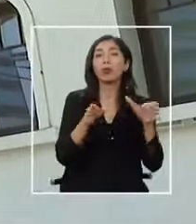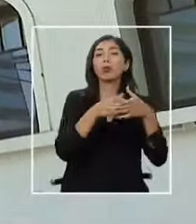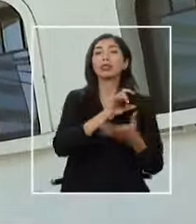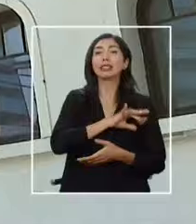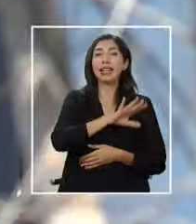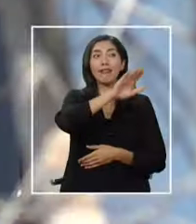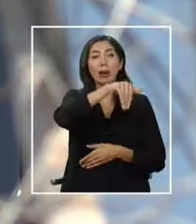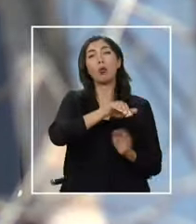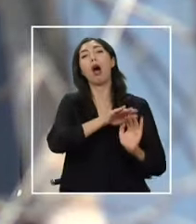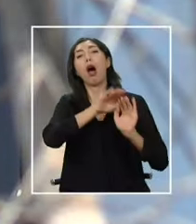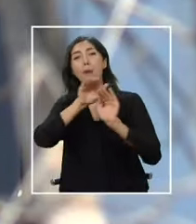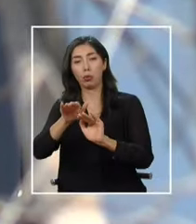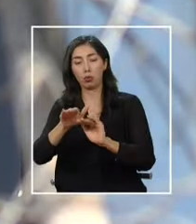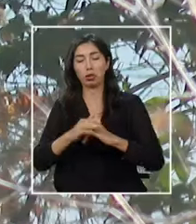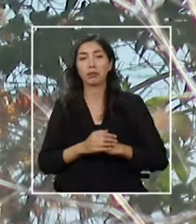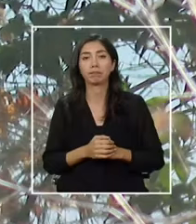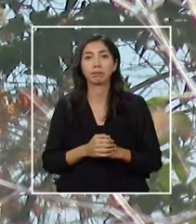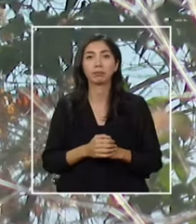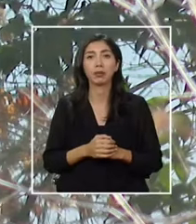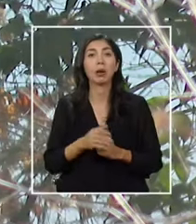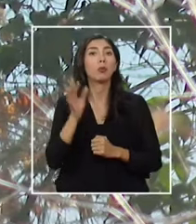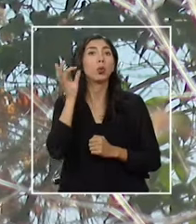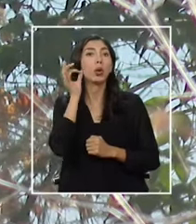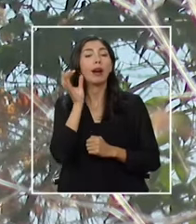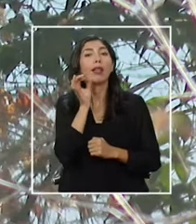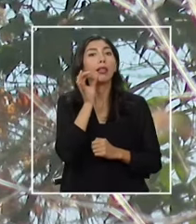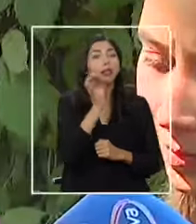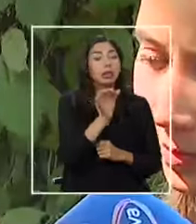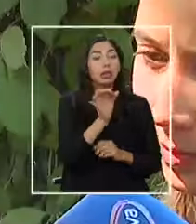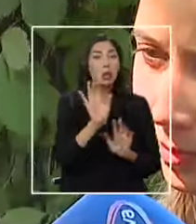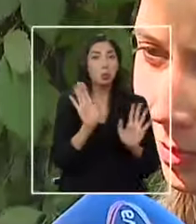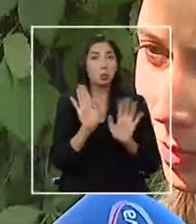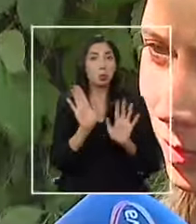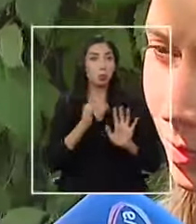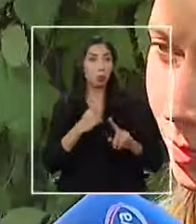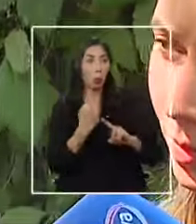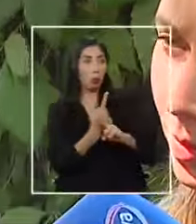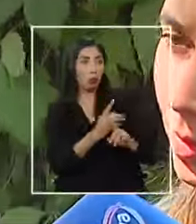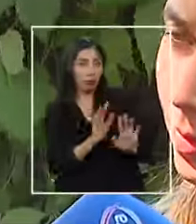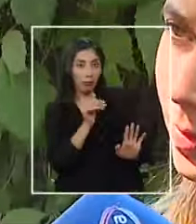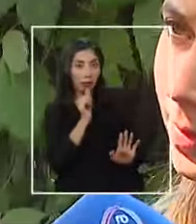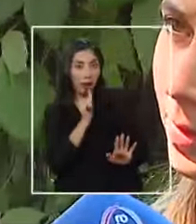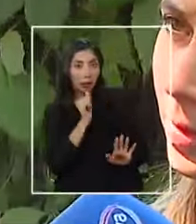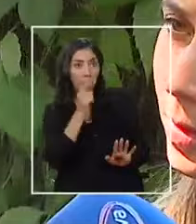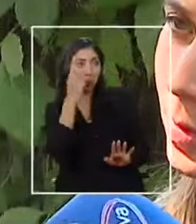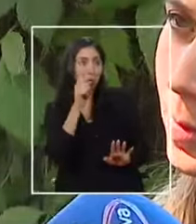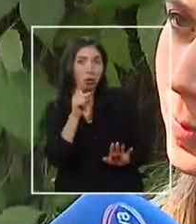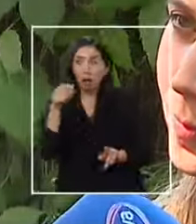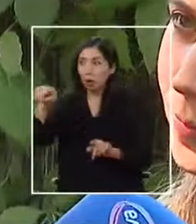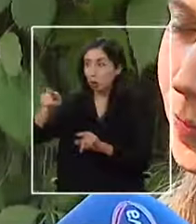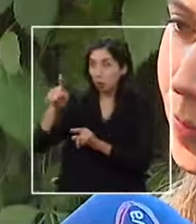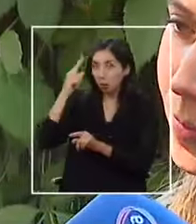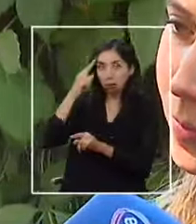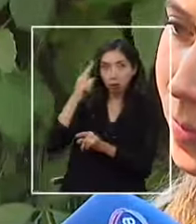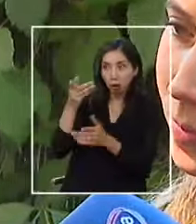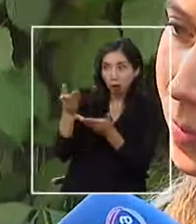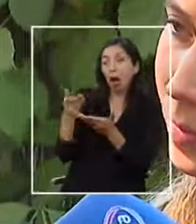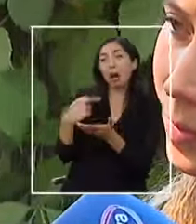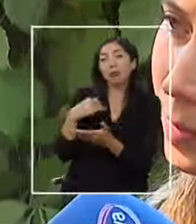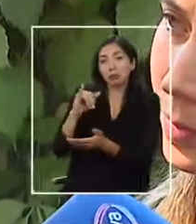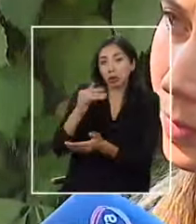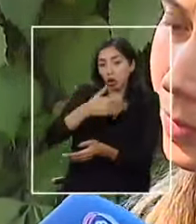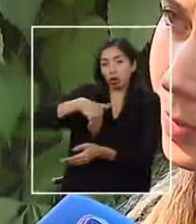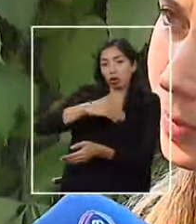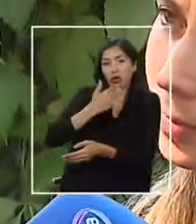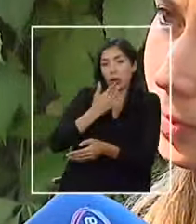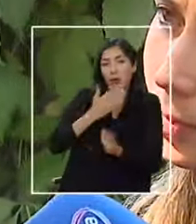Vamos. Sin haber conversado con ella ni haber ratificado el nombre, pero si esa es la opción, por supuesto que nosotros vamos